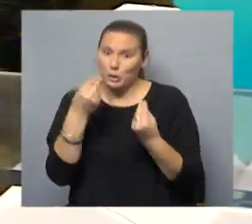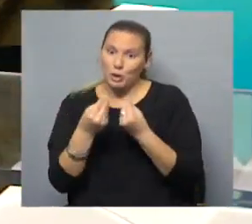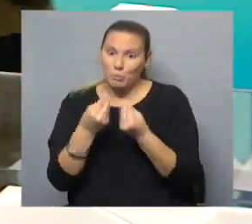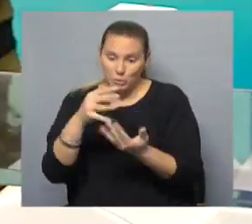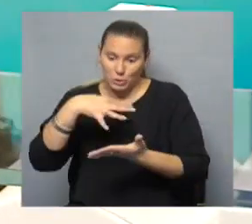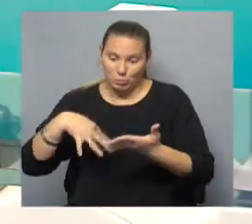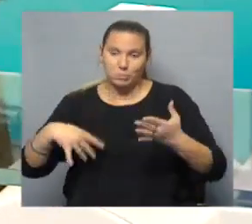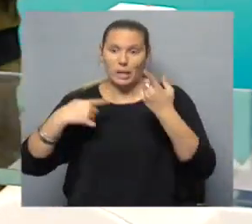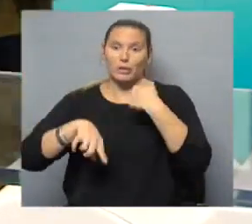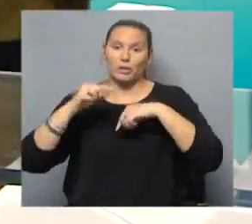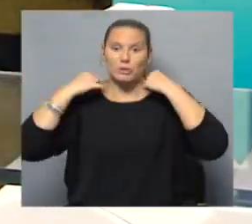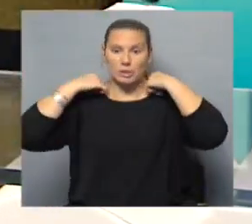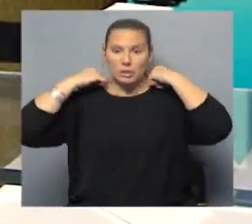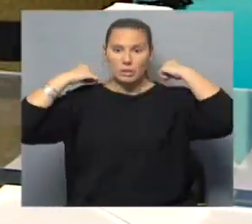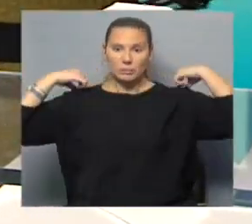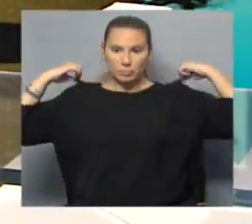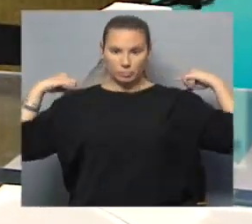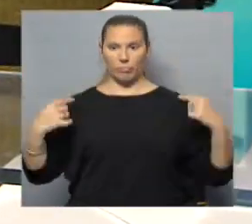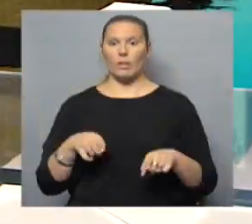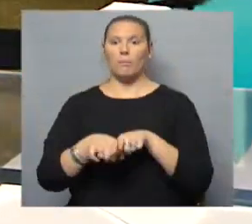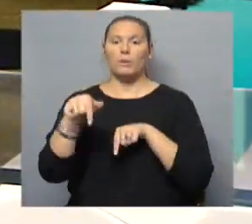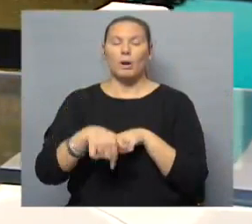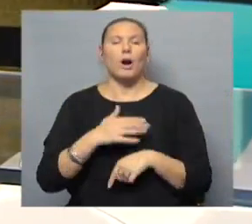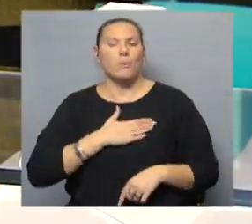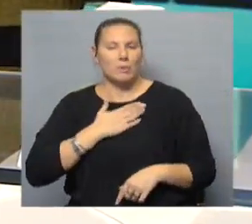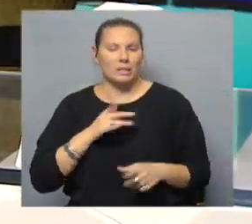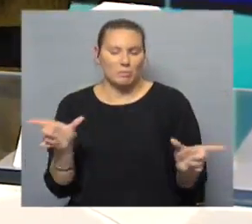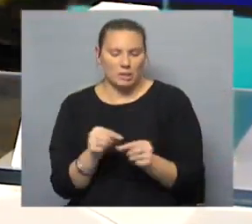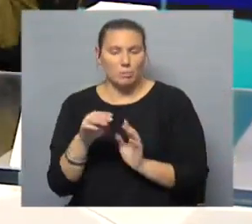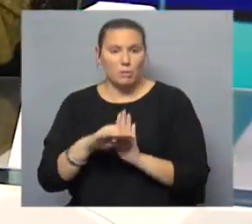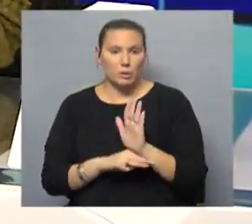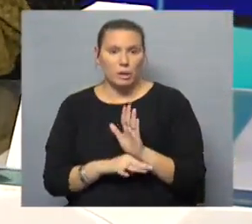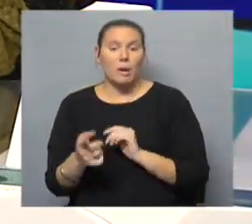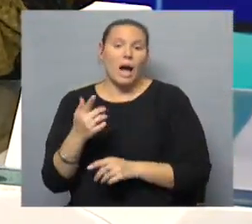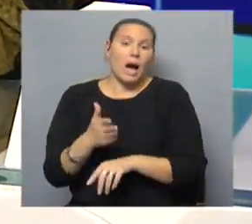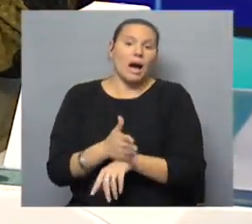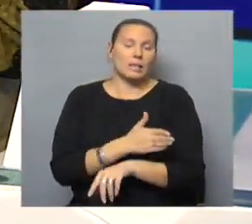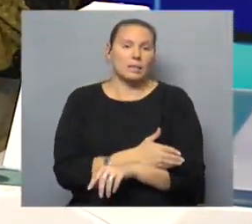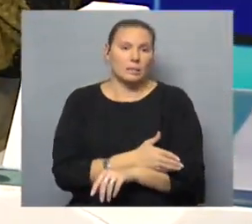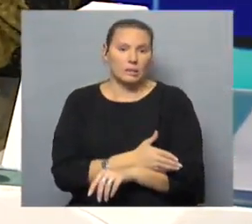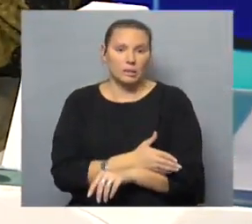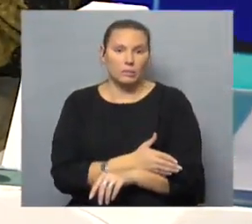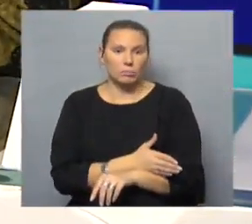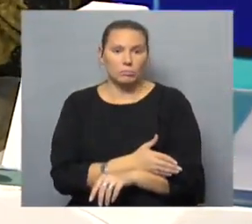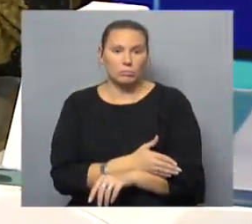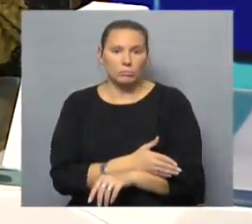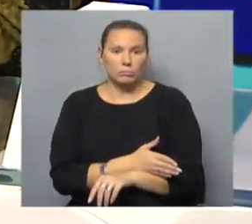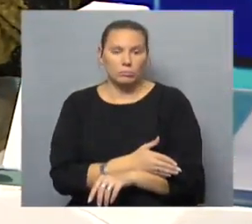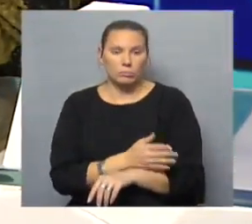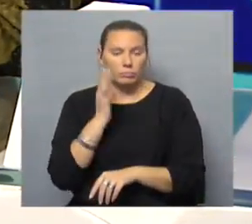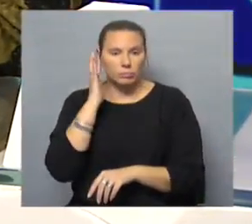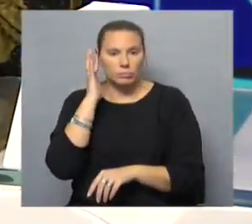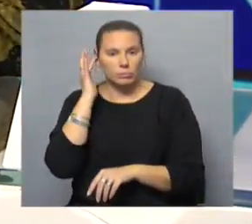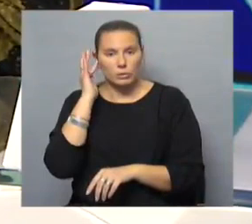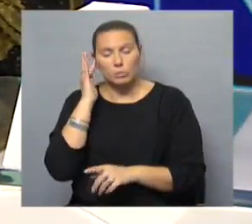divino. Bueno, los vamos a tener en vivo acá, así que un gran placer como para cerrar el programa. Antes también vamos a tener una nota